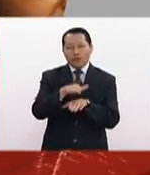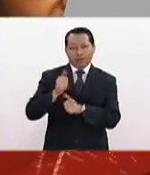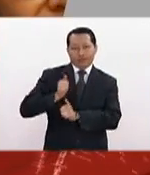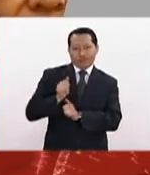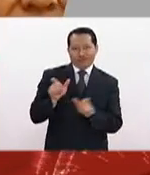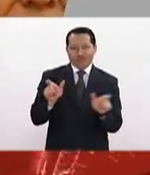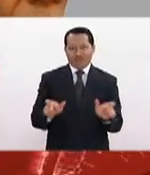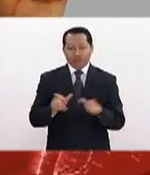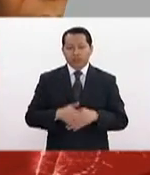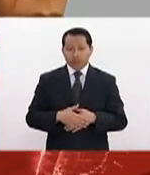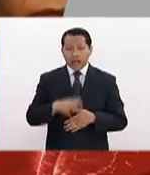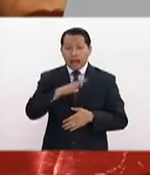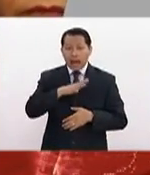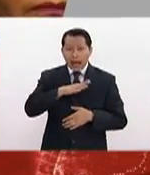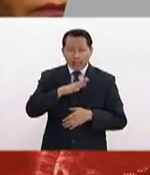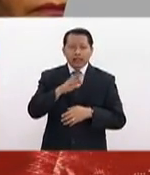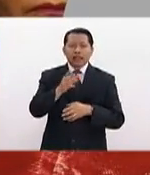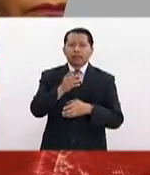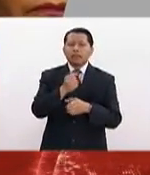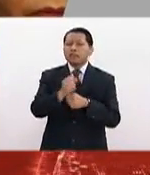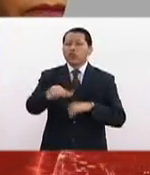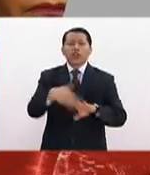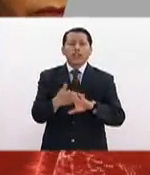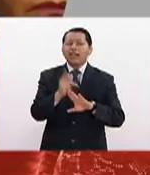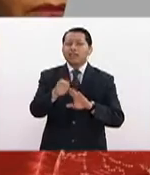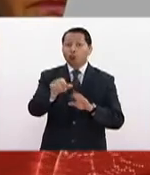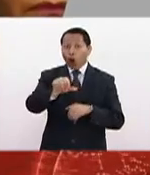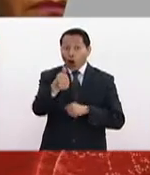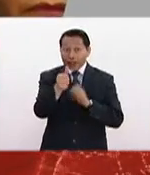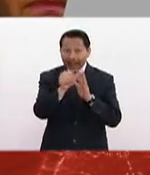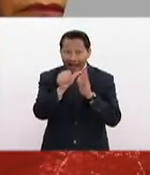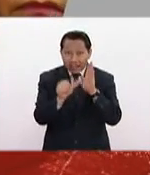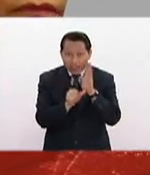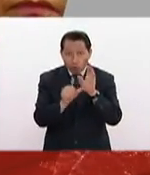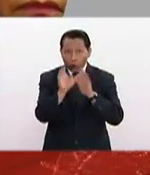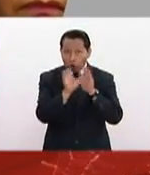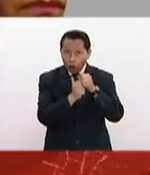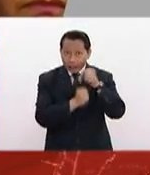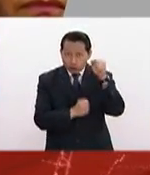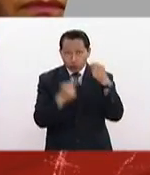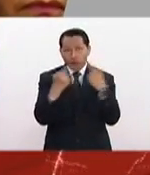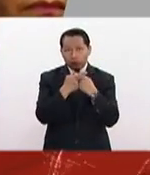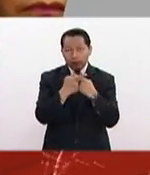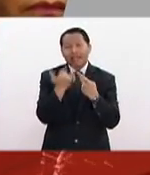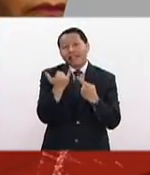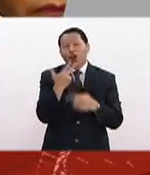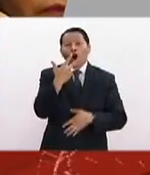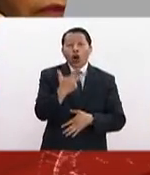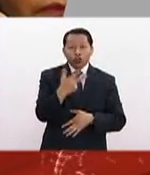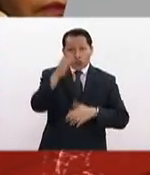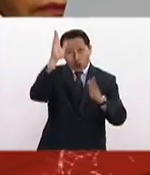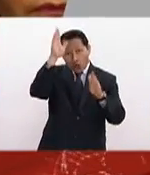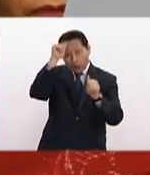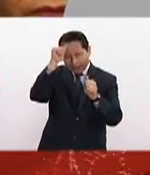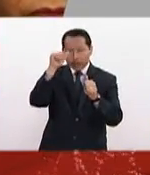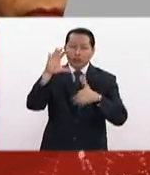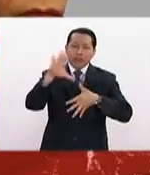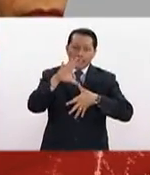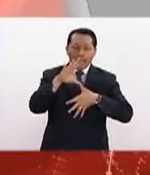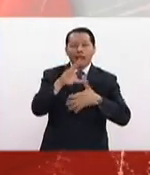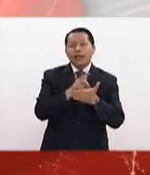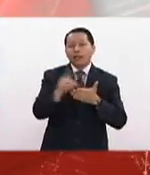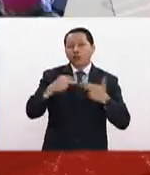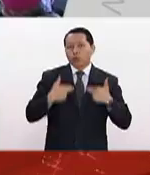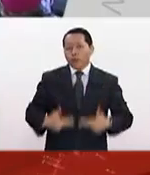están violentando 11 artículos de la Constitución y 8 de la Convención Americana sobre Derechos